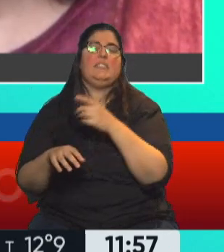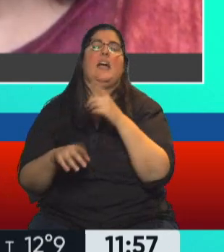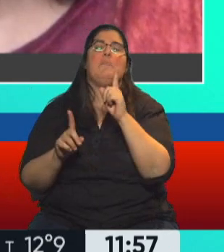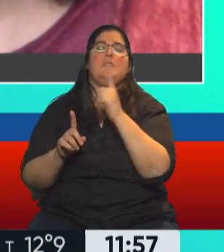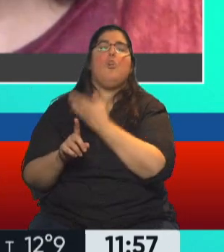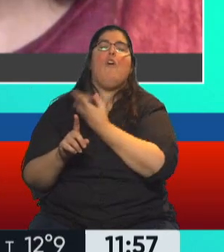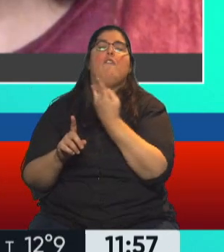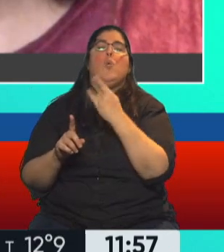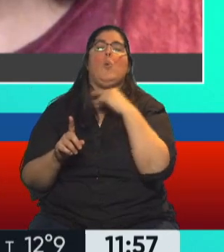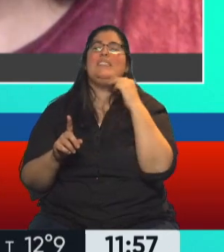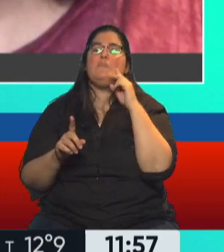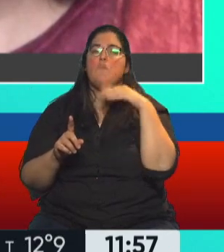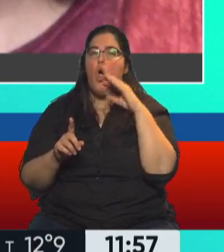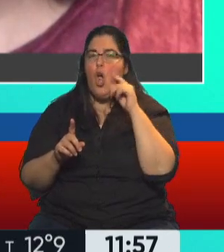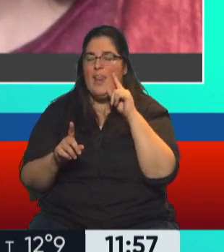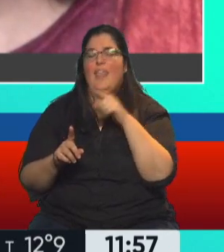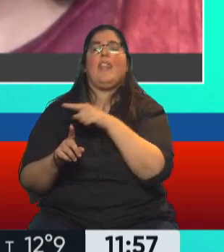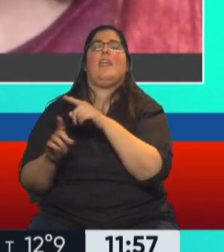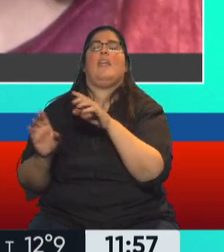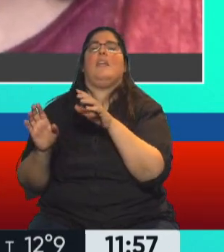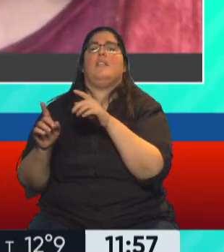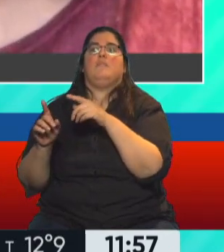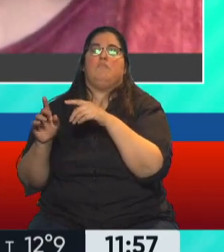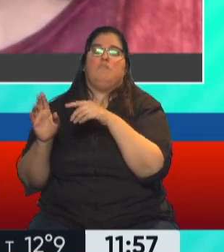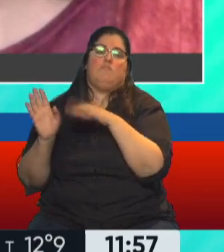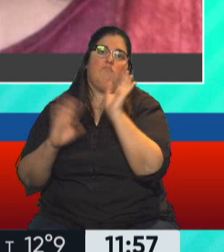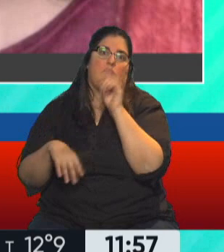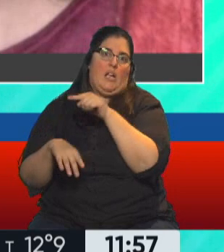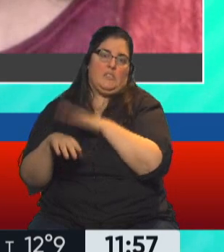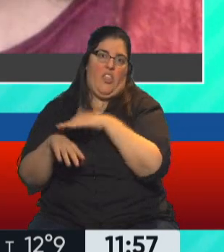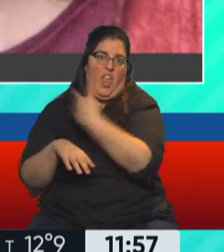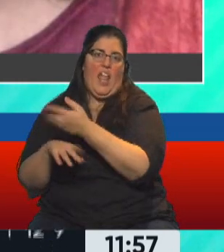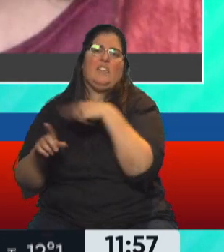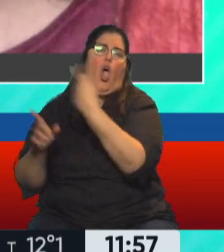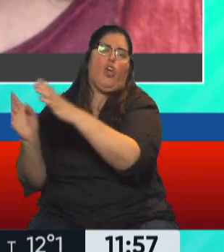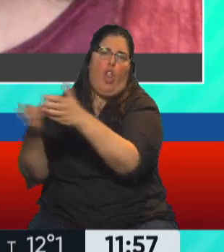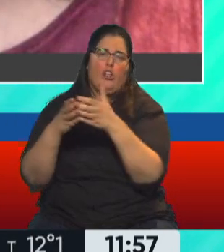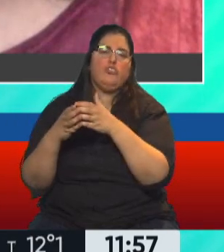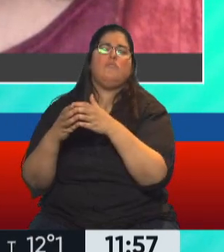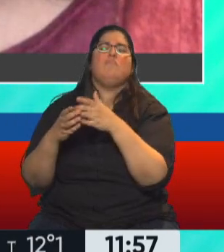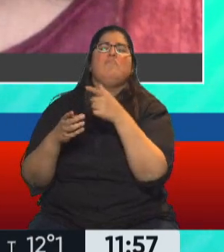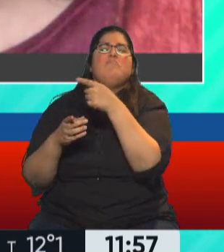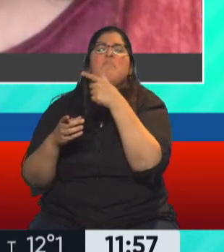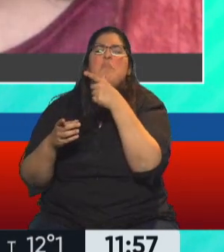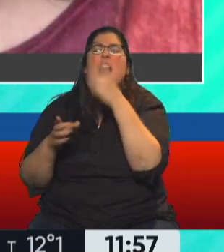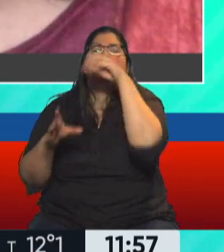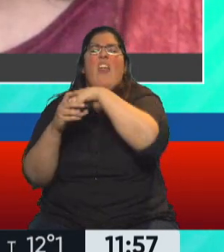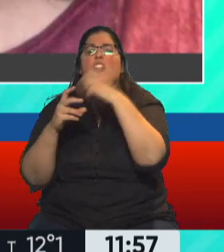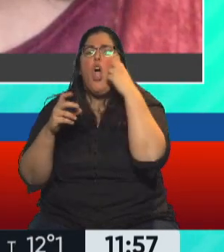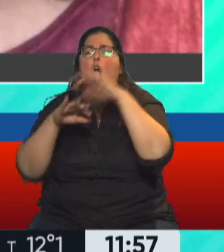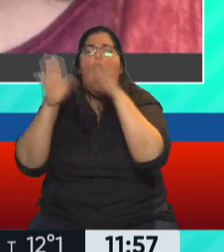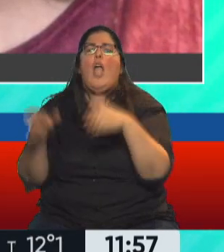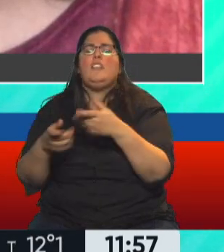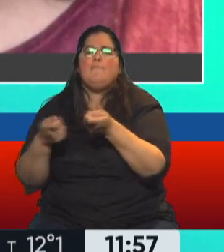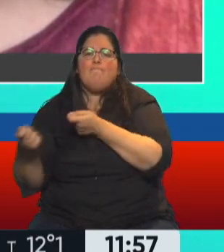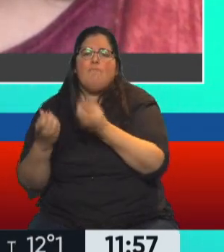Popular, un partido también de tendencia claramente derecha, y otros? ¿Cómo se van a comportar en el Congreso? ¿Cómo perciben